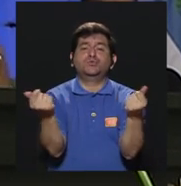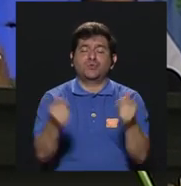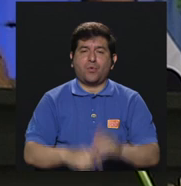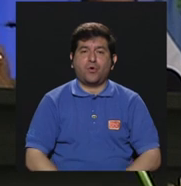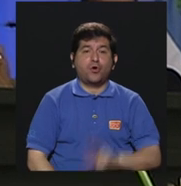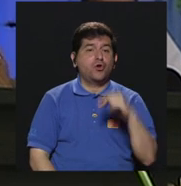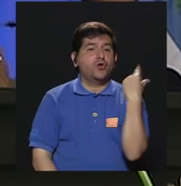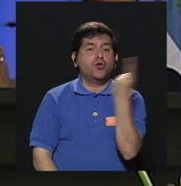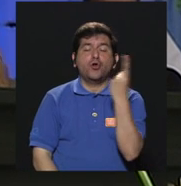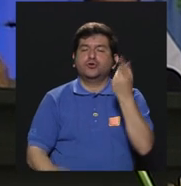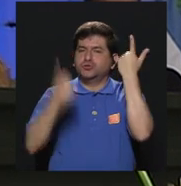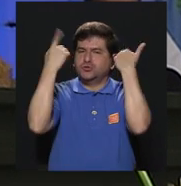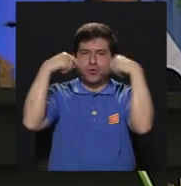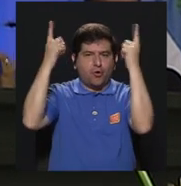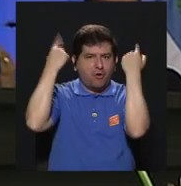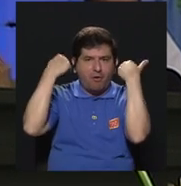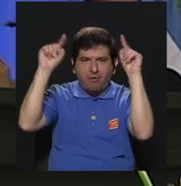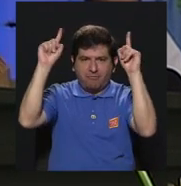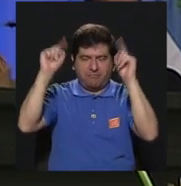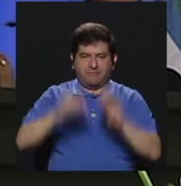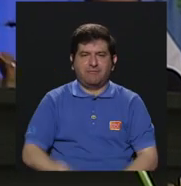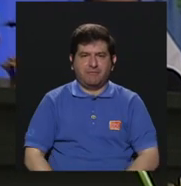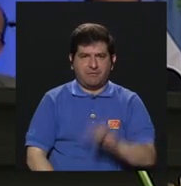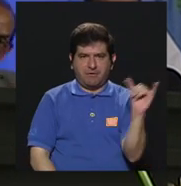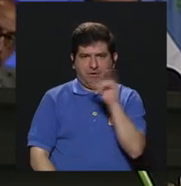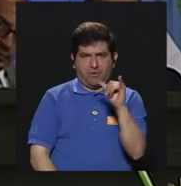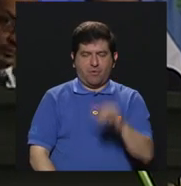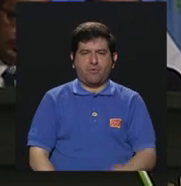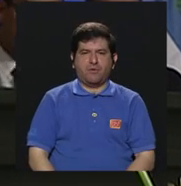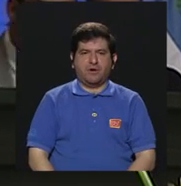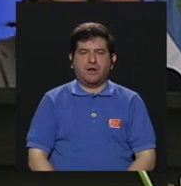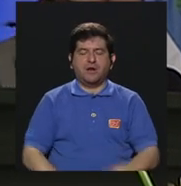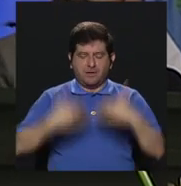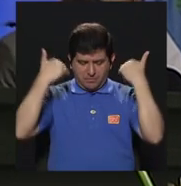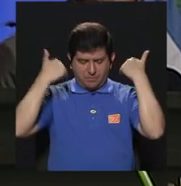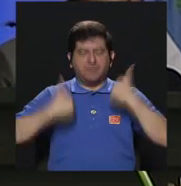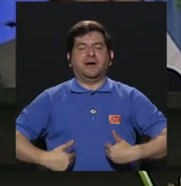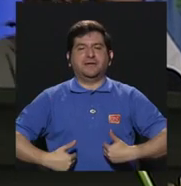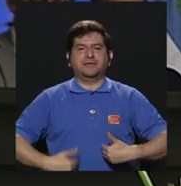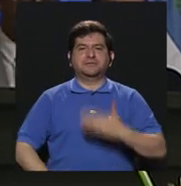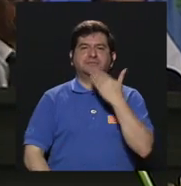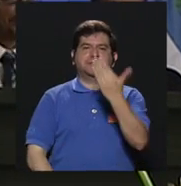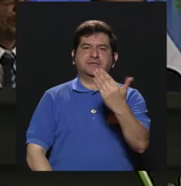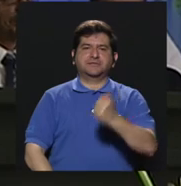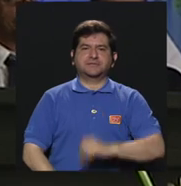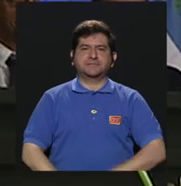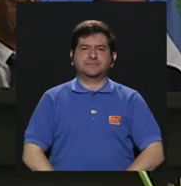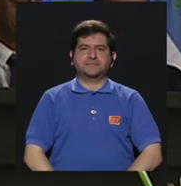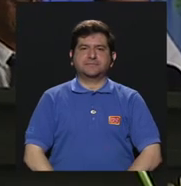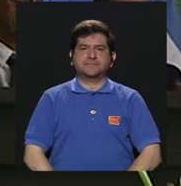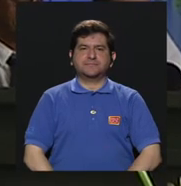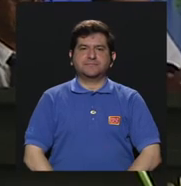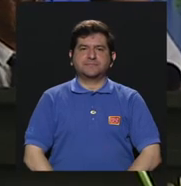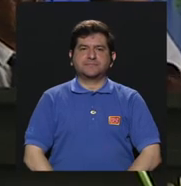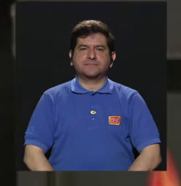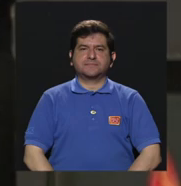no solo más efectivas, sino más humanitarias. Muchas gracias.